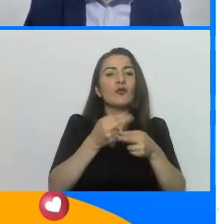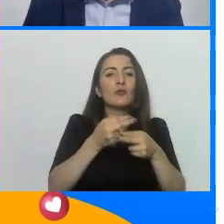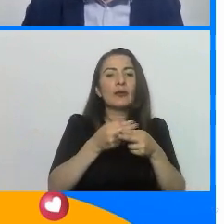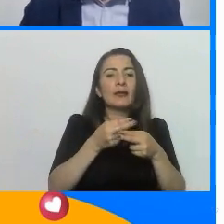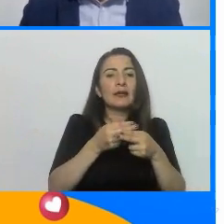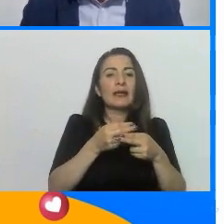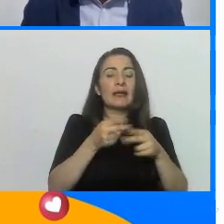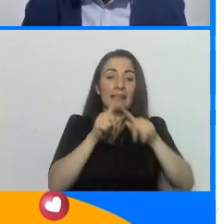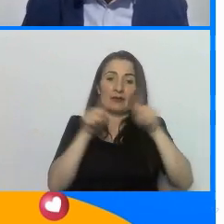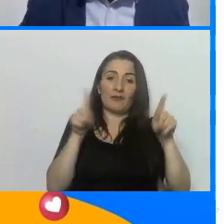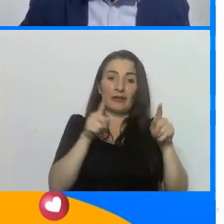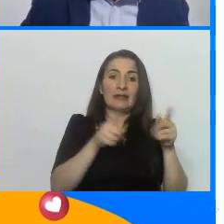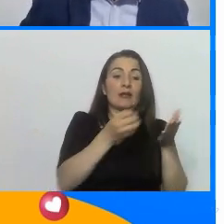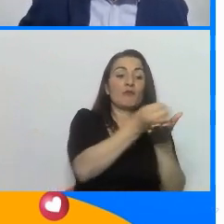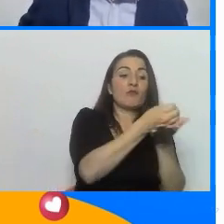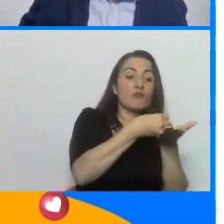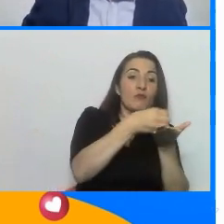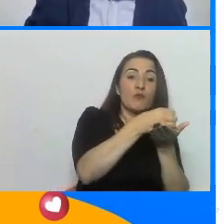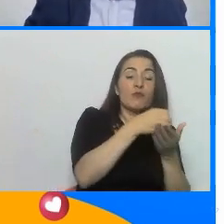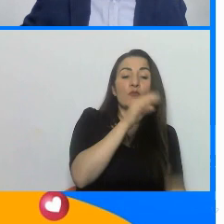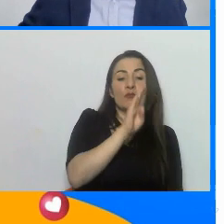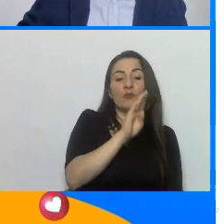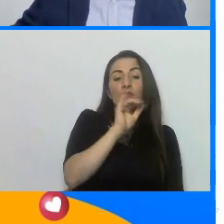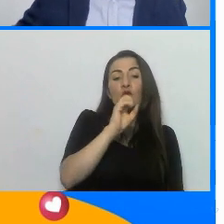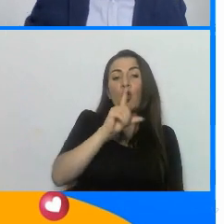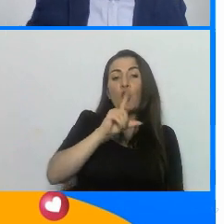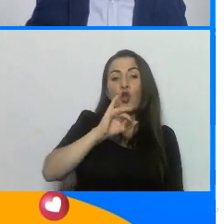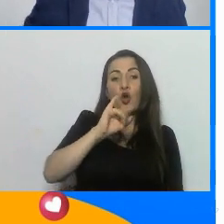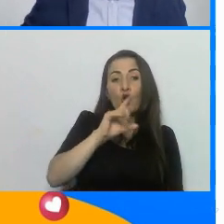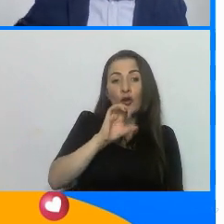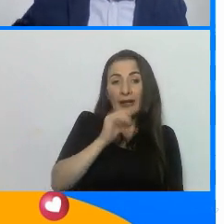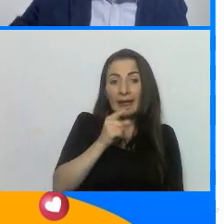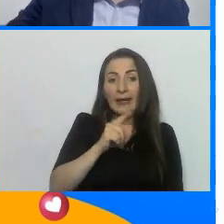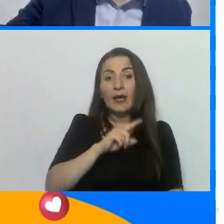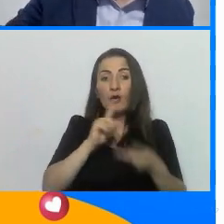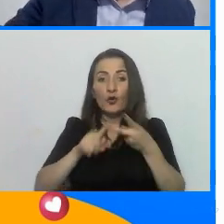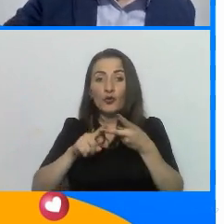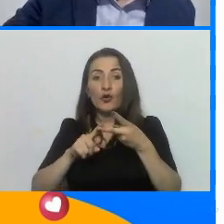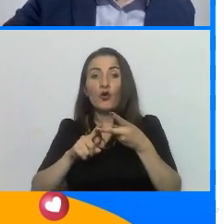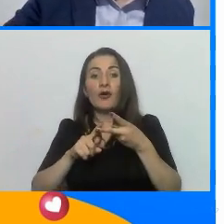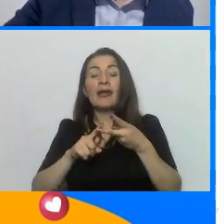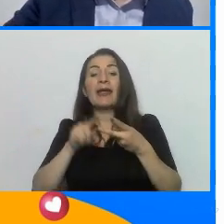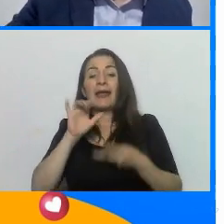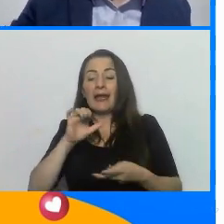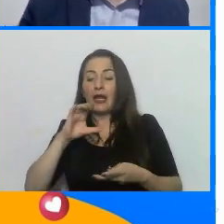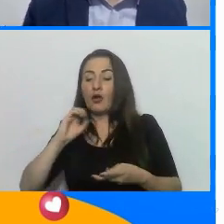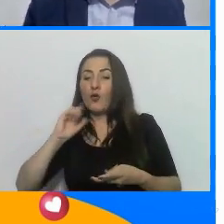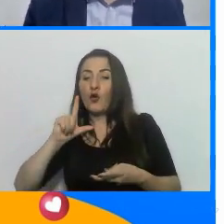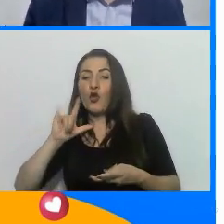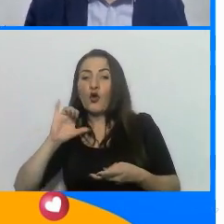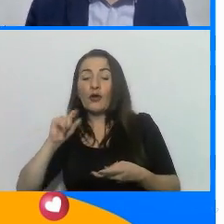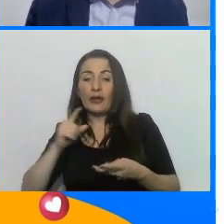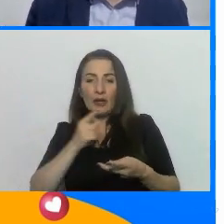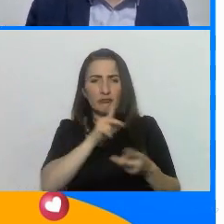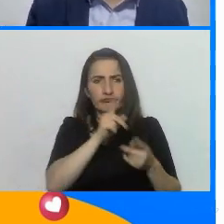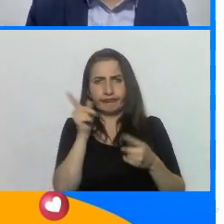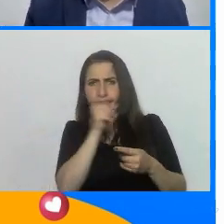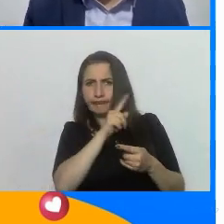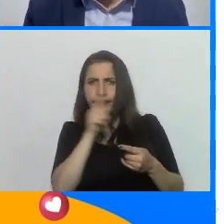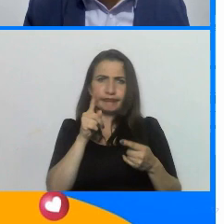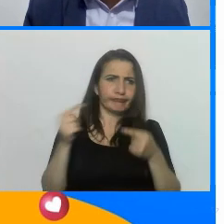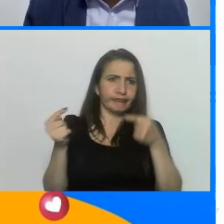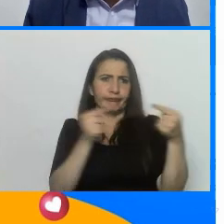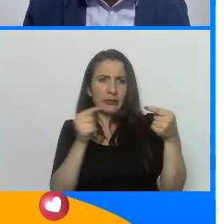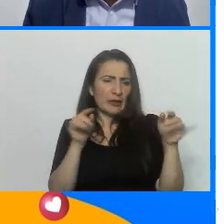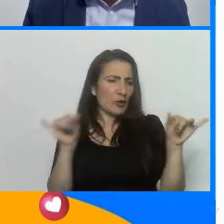es la diferencia o por qué se habla de biología y ecología, ¿no? O que si estas dos ciencias pelean o qué pasa